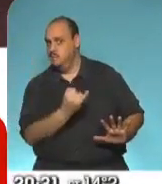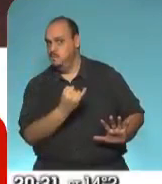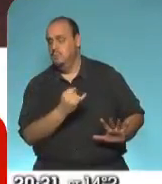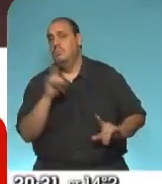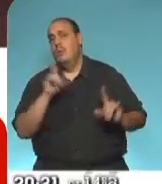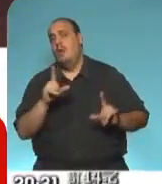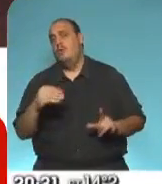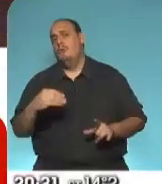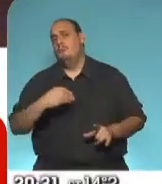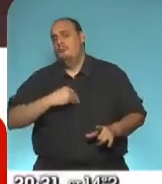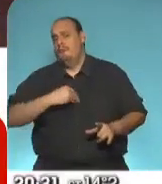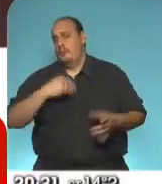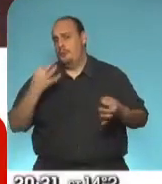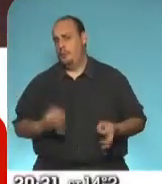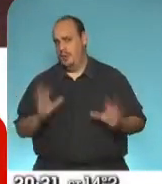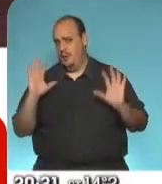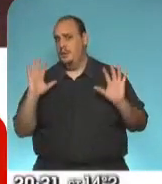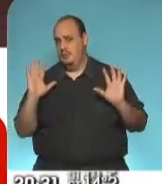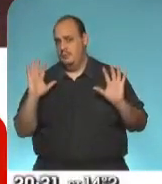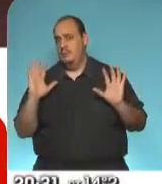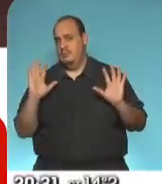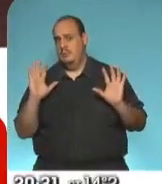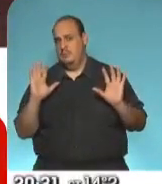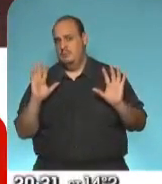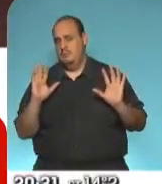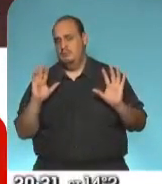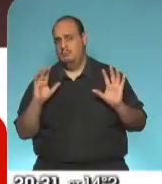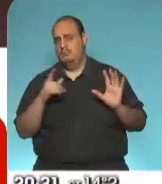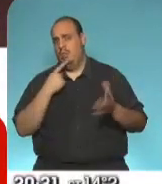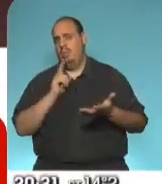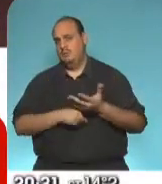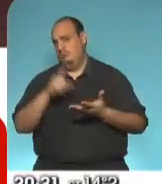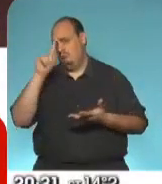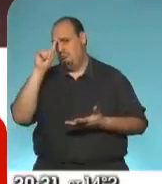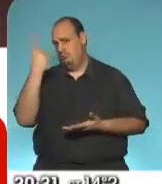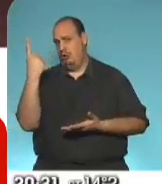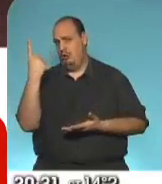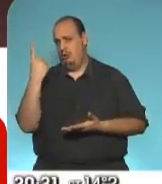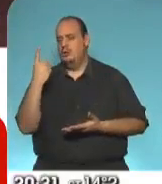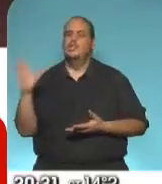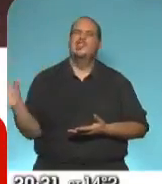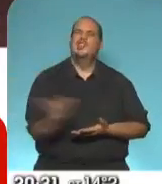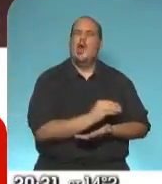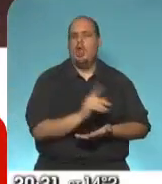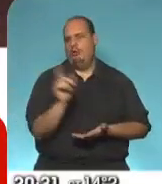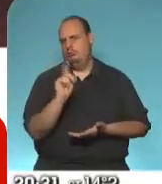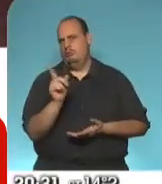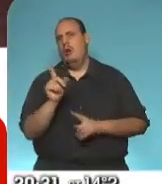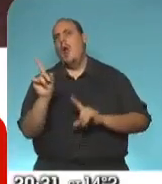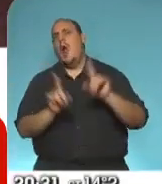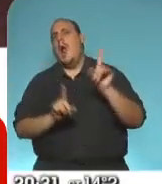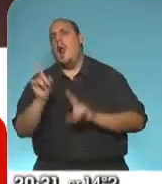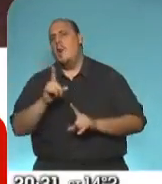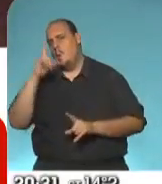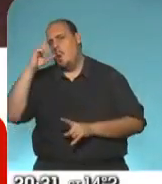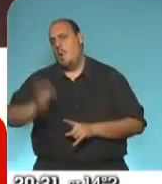de buena fe y han tomado decisiones de forma autónoma, no digo en todos los casos, y han tomado decisiones